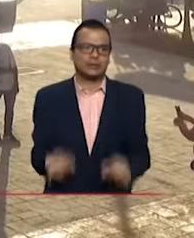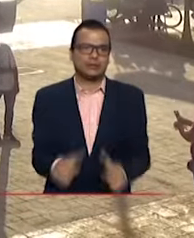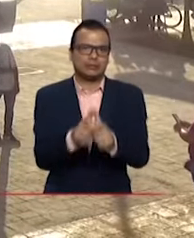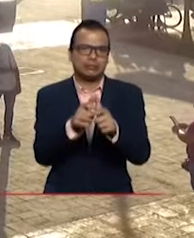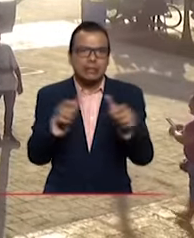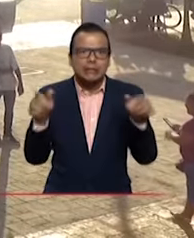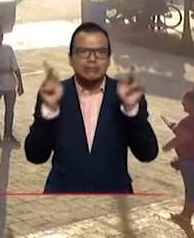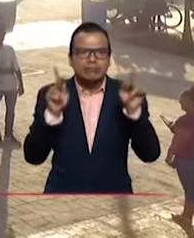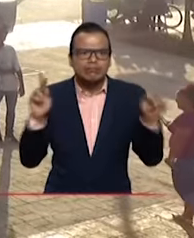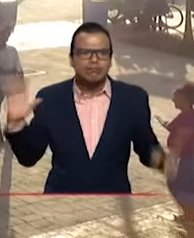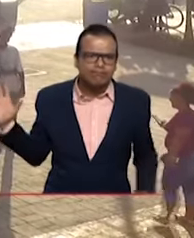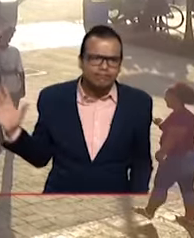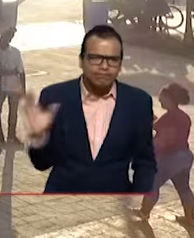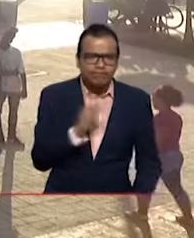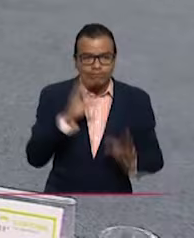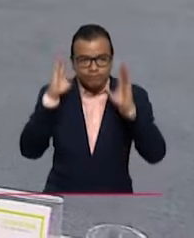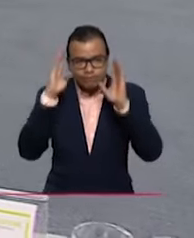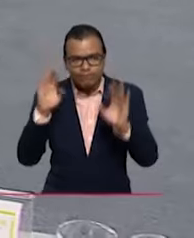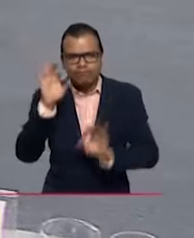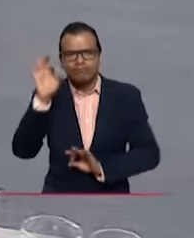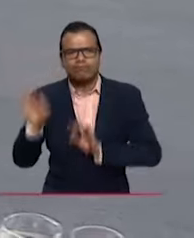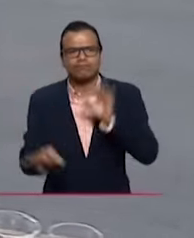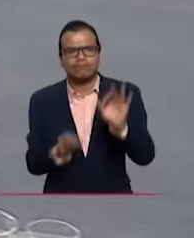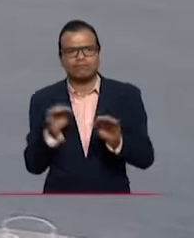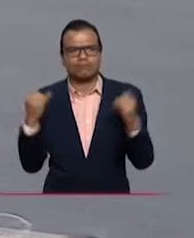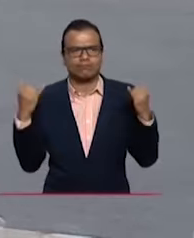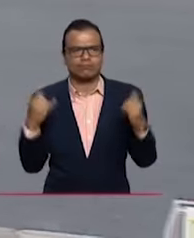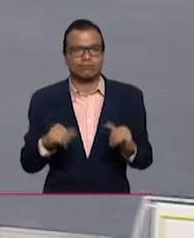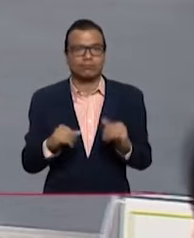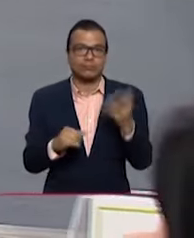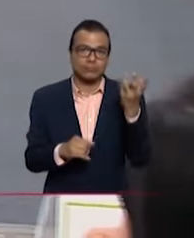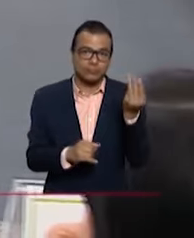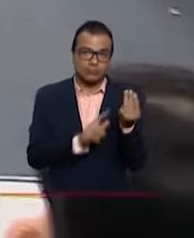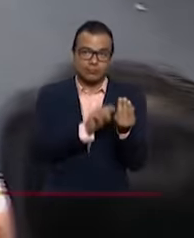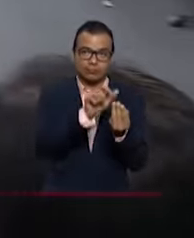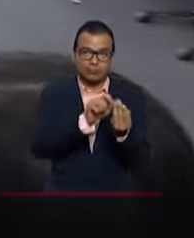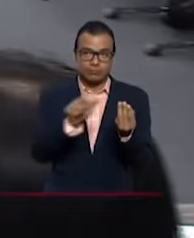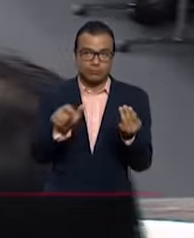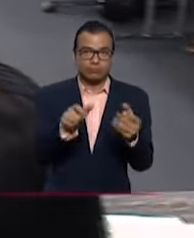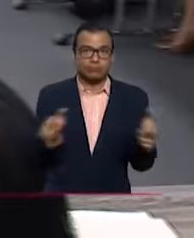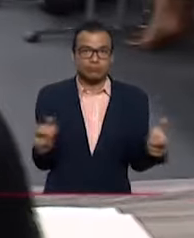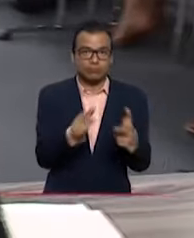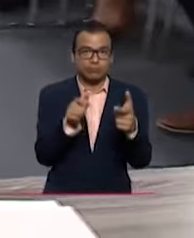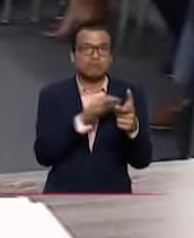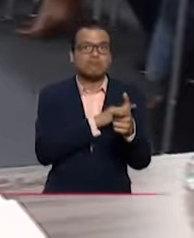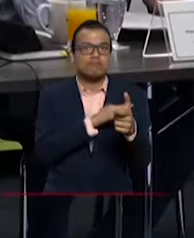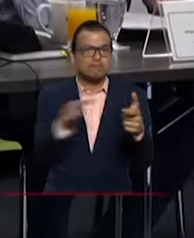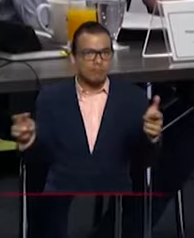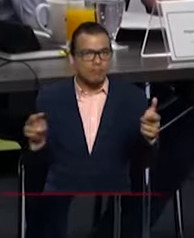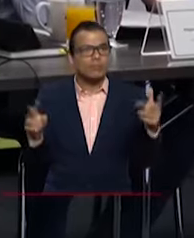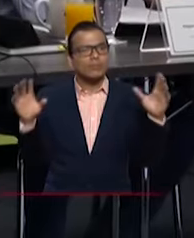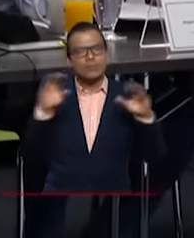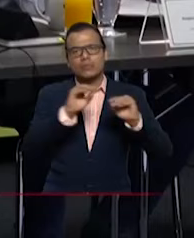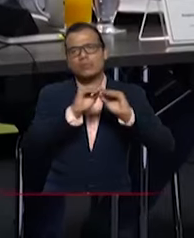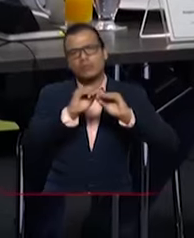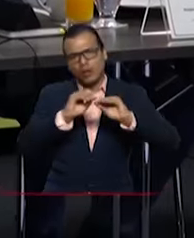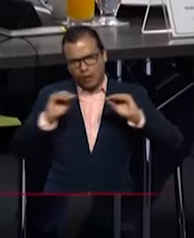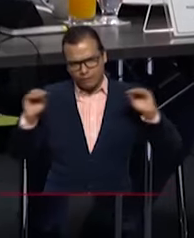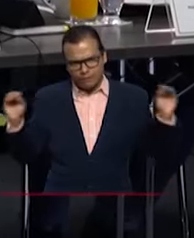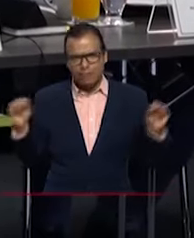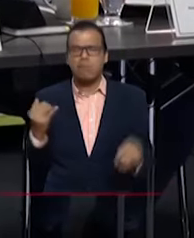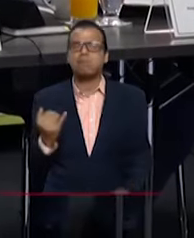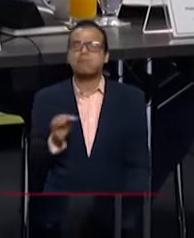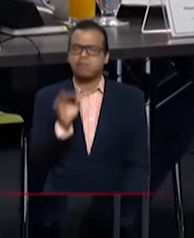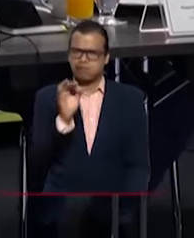garantizar la seguridad. El anuncio se hizo durante la reunión del bloque regional parlamentario que se realizó en la Cámara de Comercio de Cali, con presencia